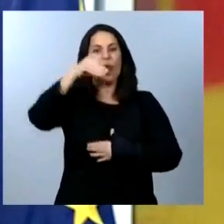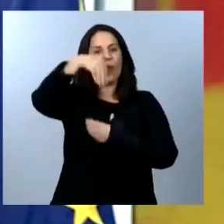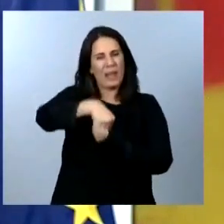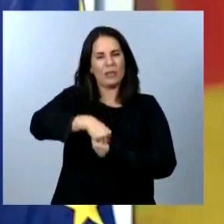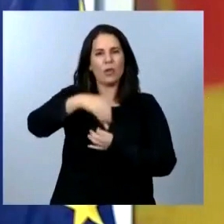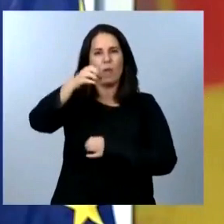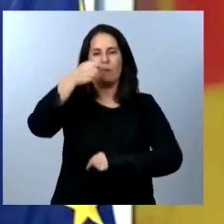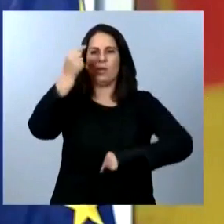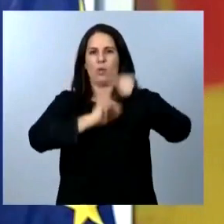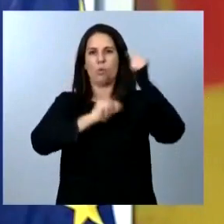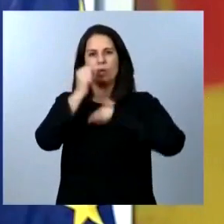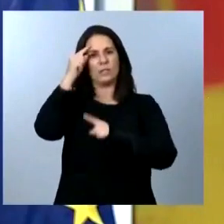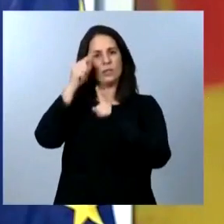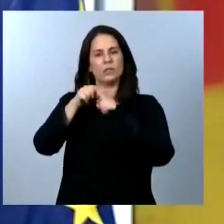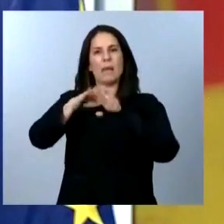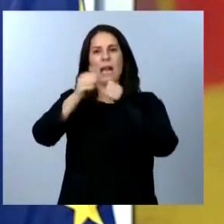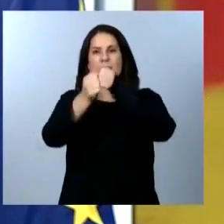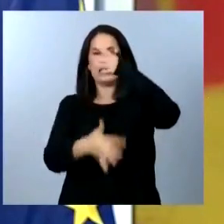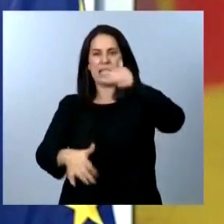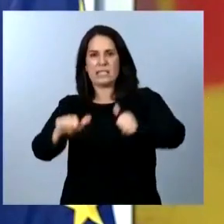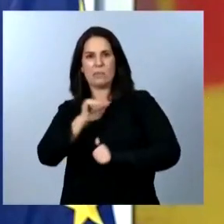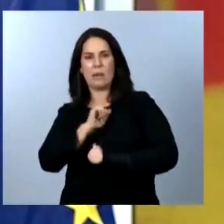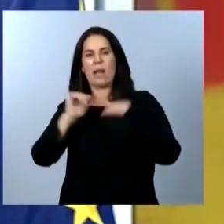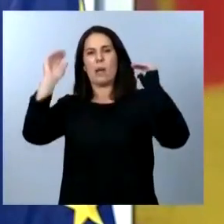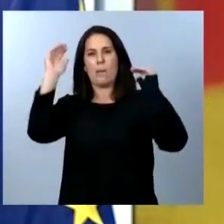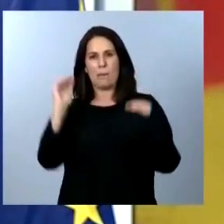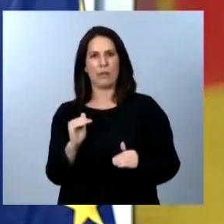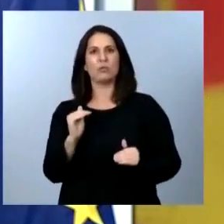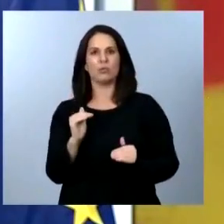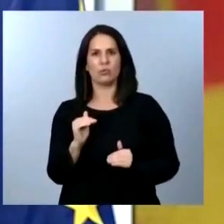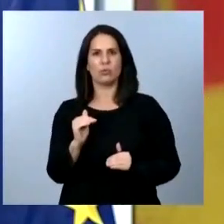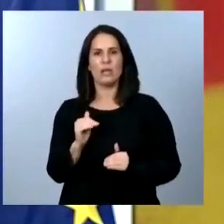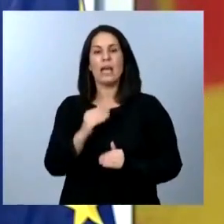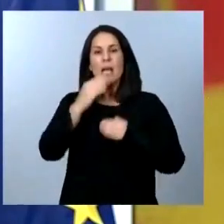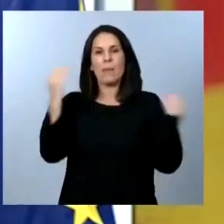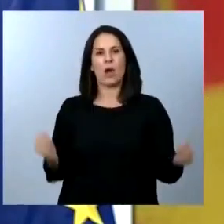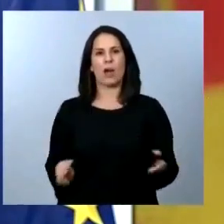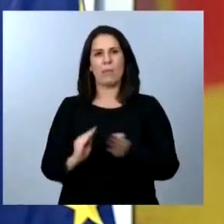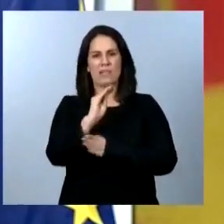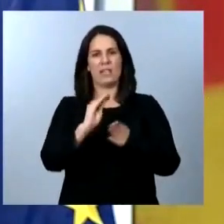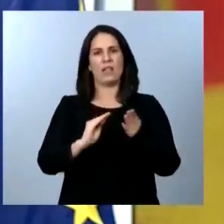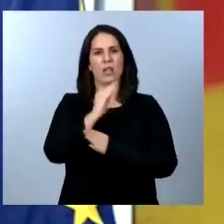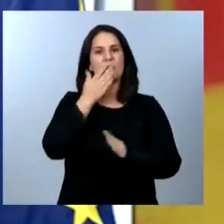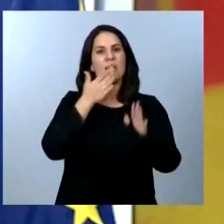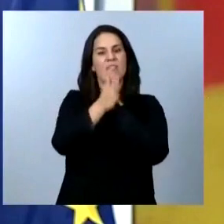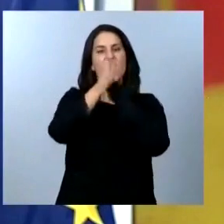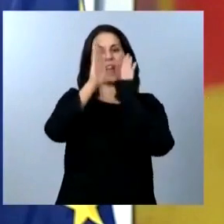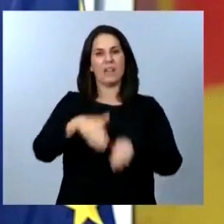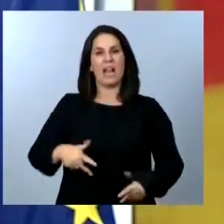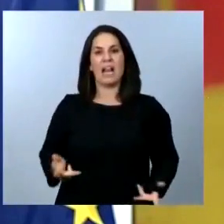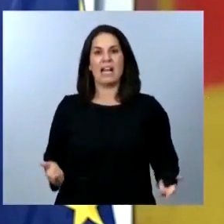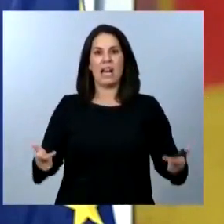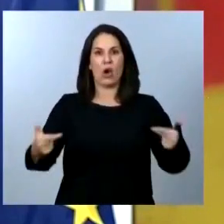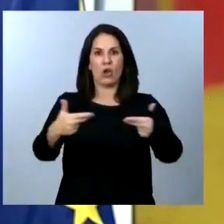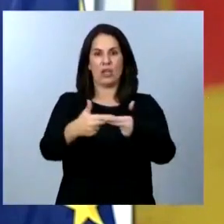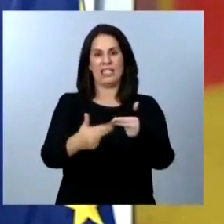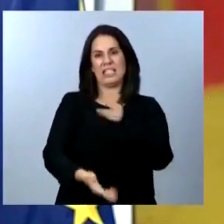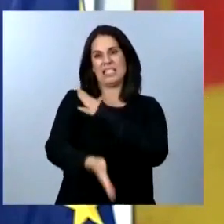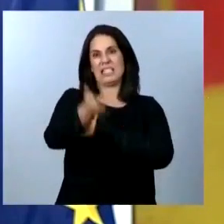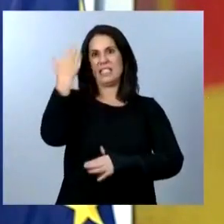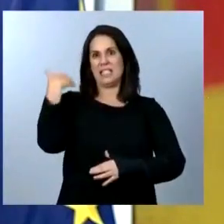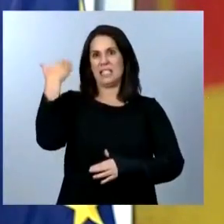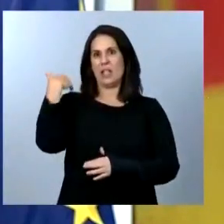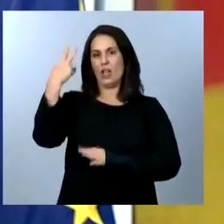las listas de espera y mejorar las prestaciones por dependencia, revirtiendo los recortes que se perpetraron a partir de